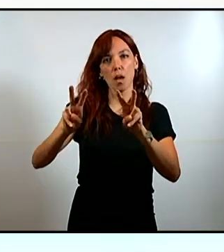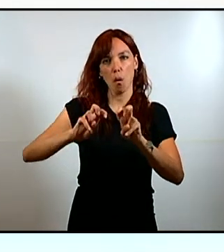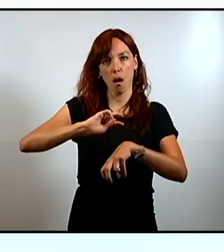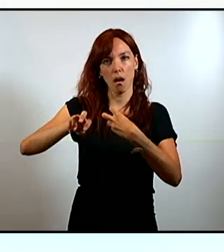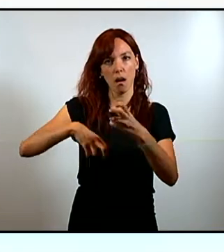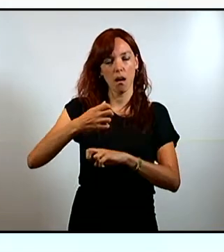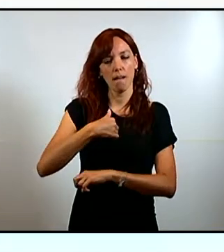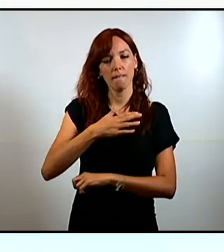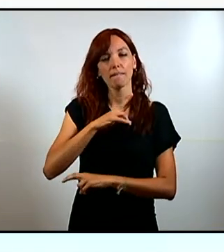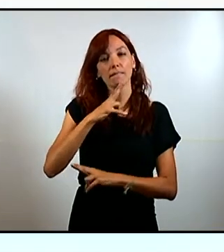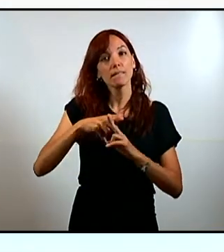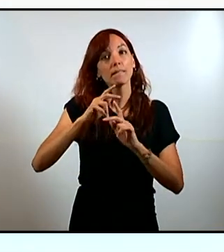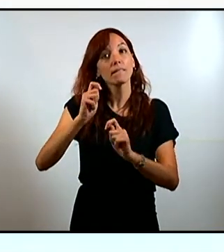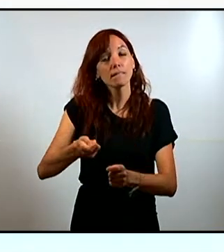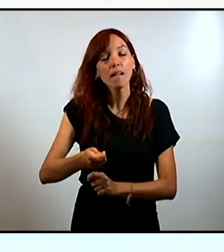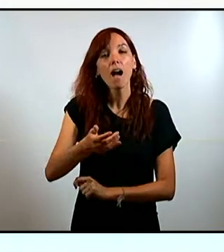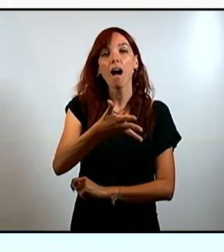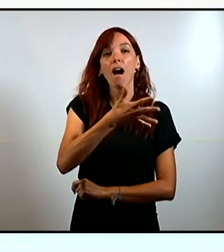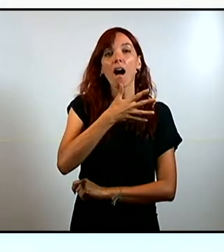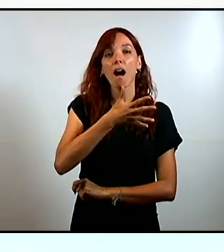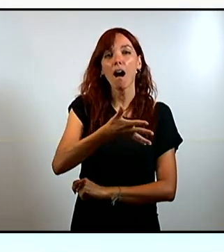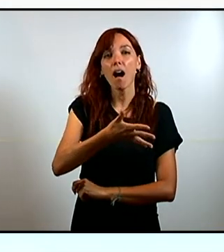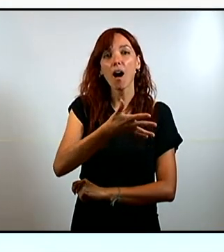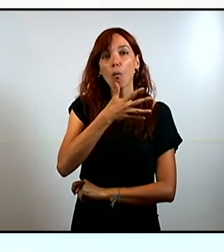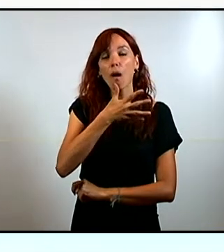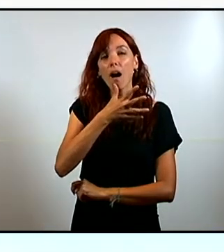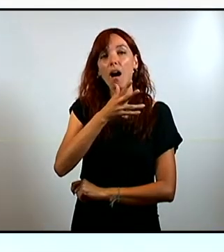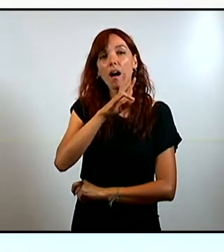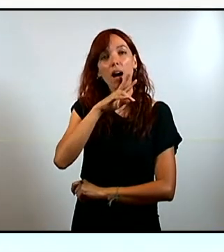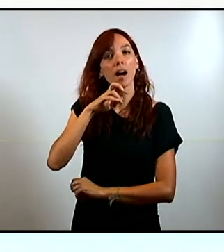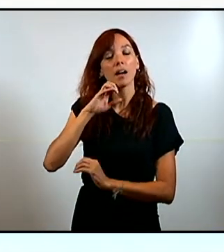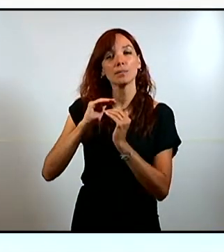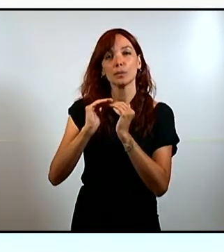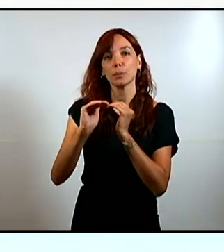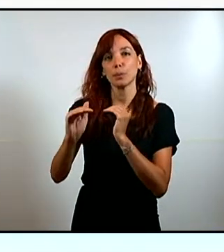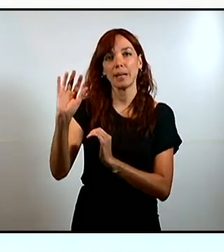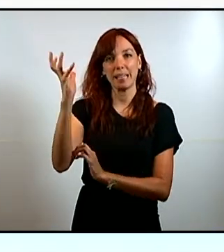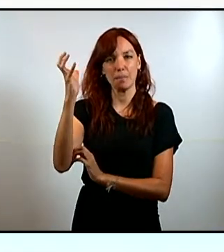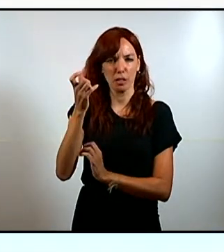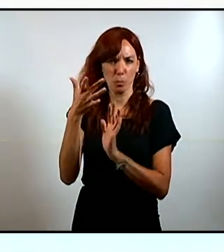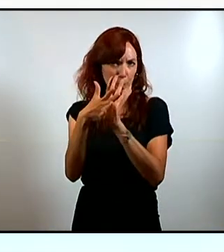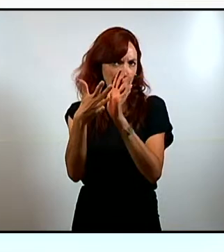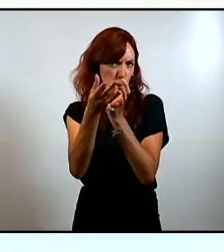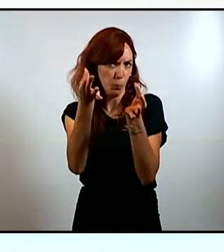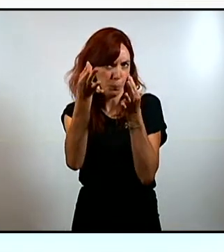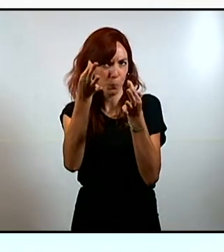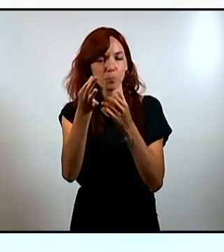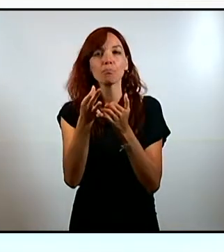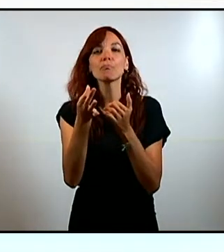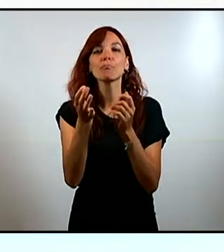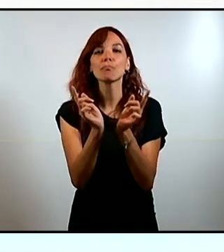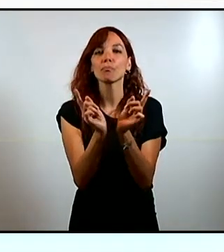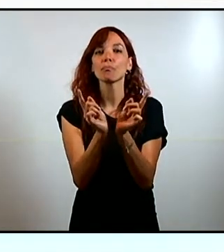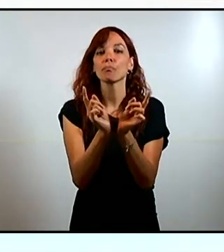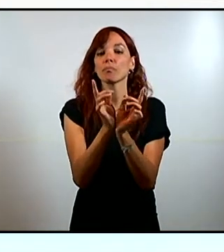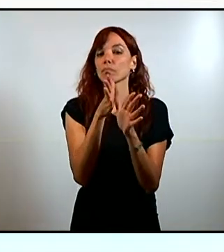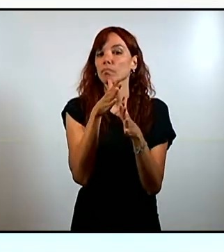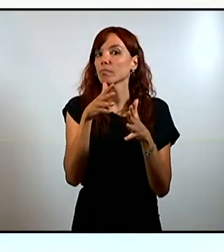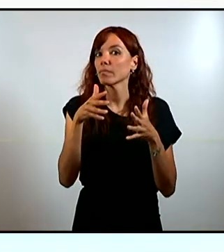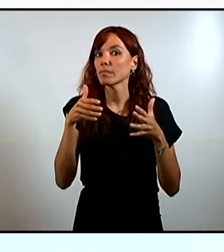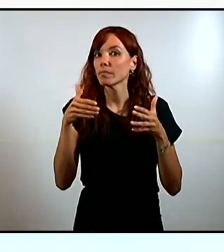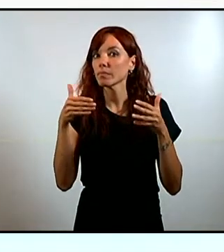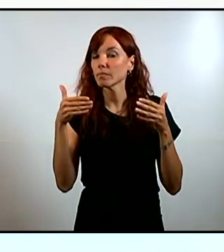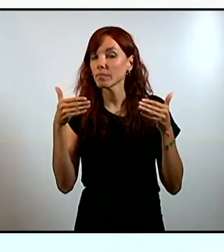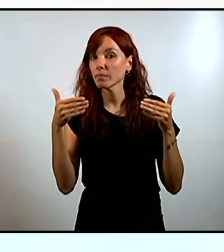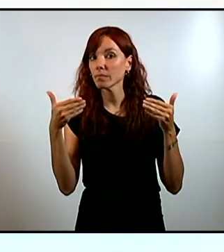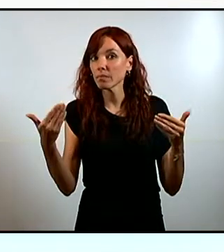que le hemos llamado del agua y el refugio climático. Un poco os explico, nosotros nos vemos ahora en un momento en que el verano tiene 2